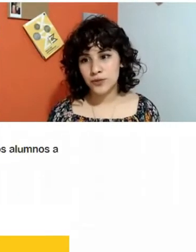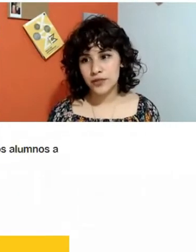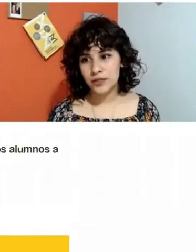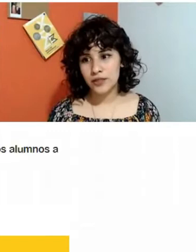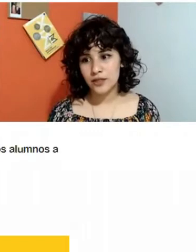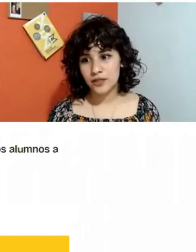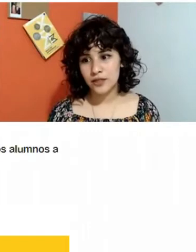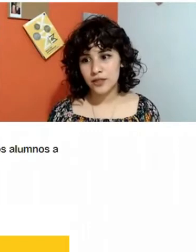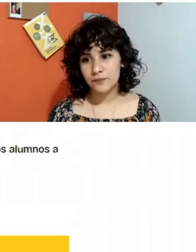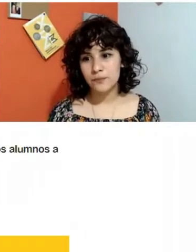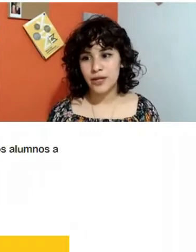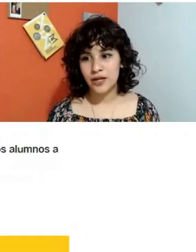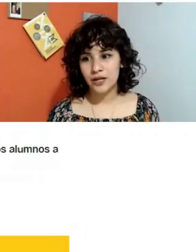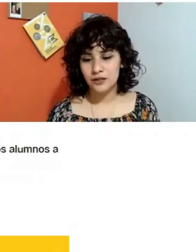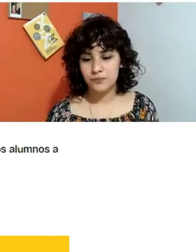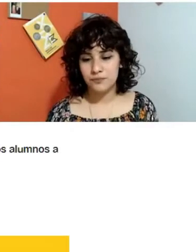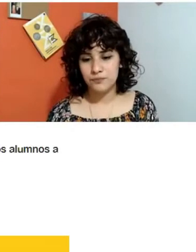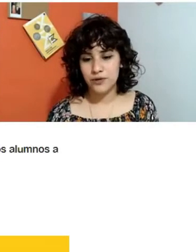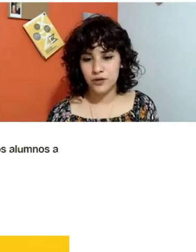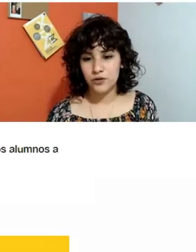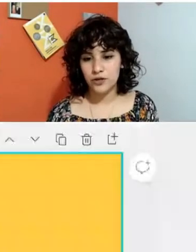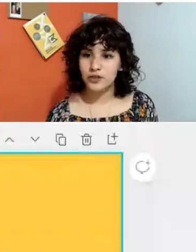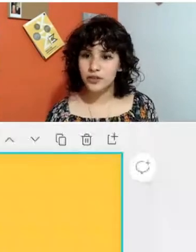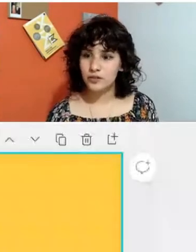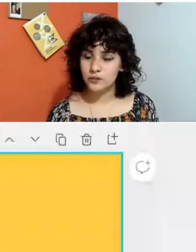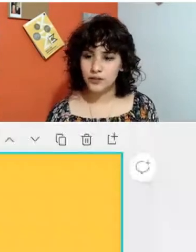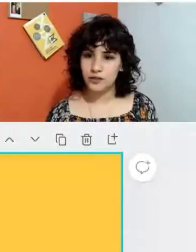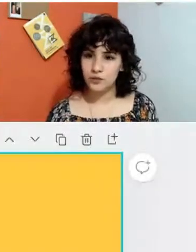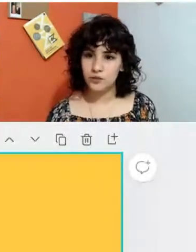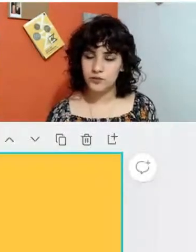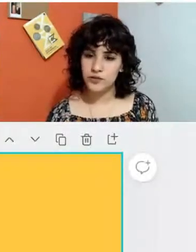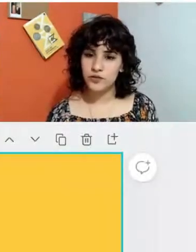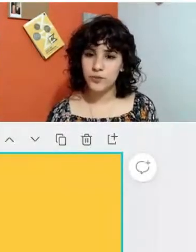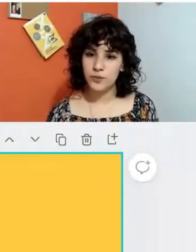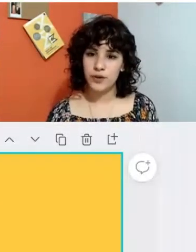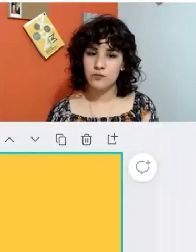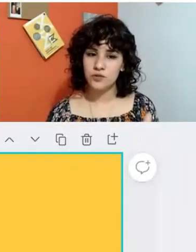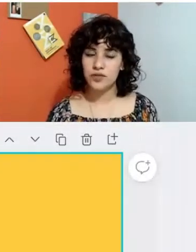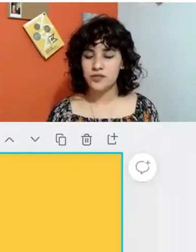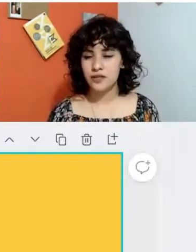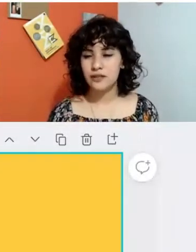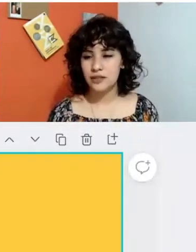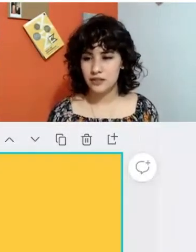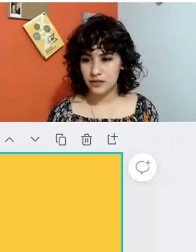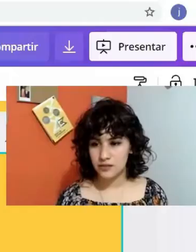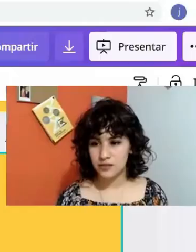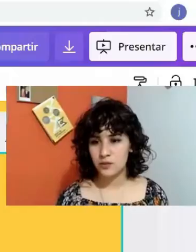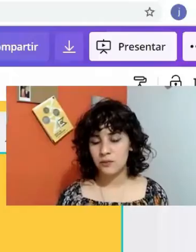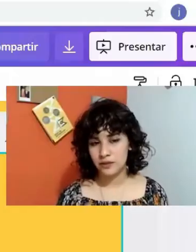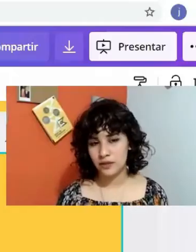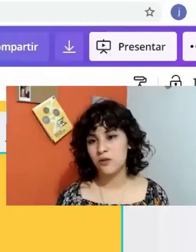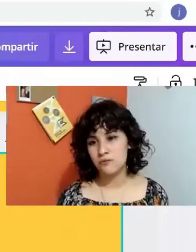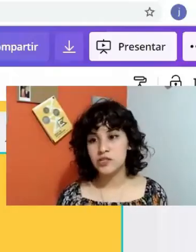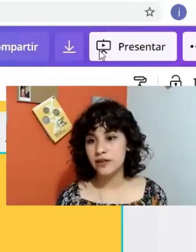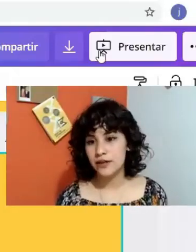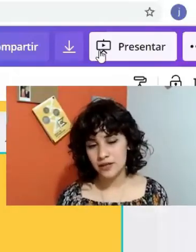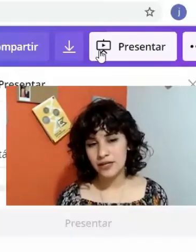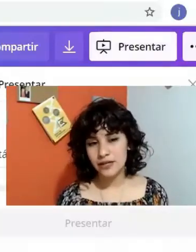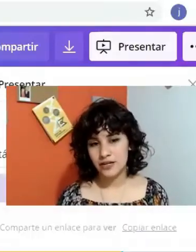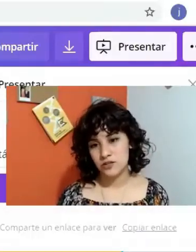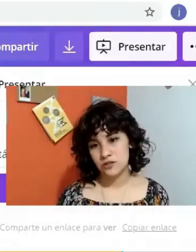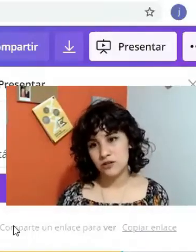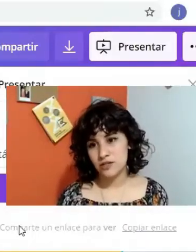avisándoles porque para el recorrido anterior, para el de Cosmovisiones, preparamos una serie de talleres que nuevamente los vamos a